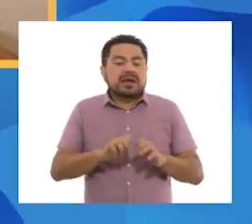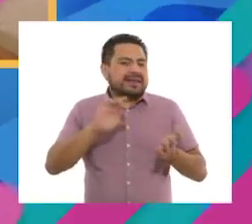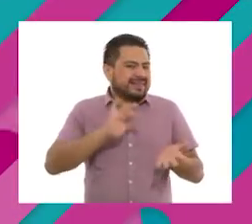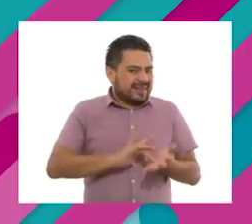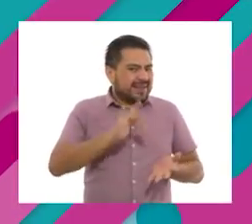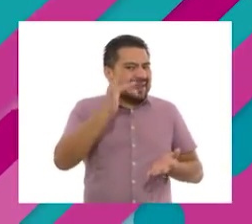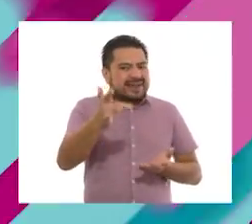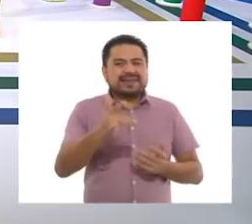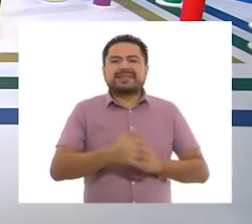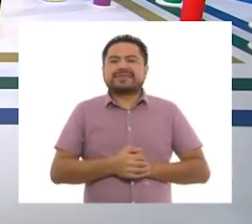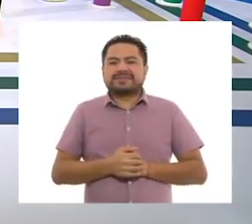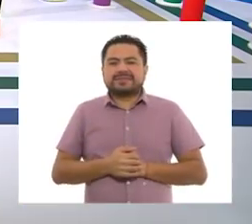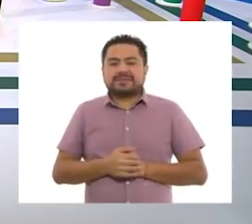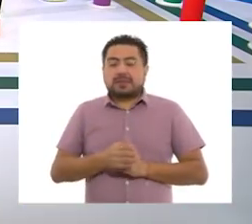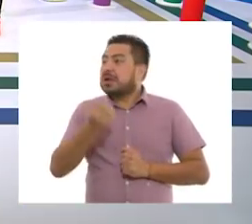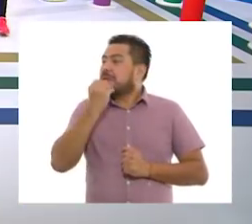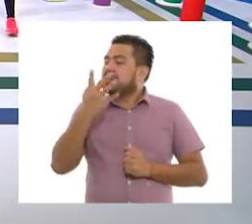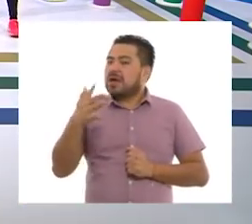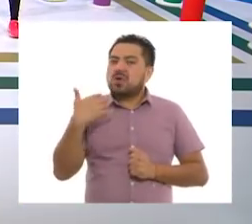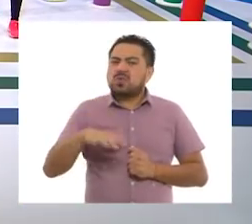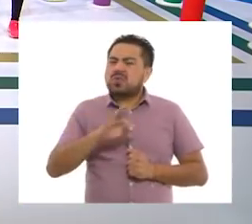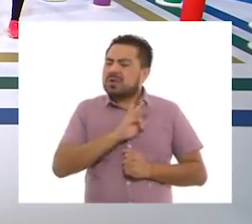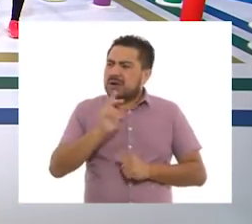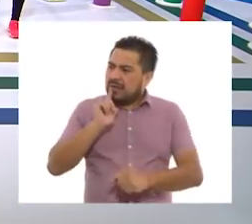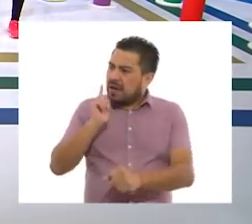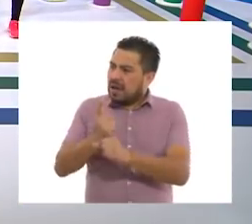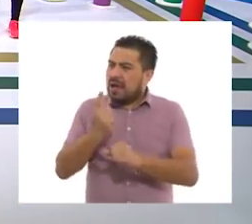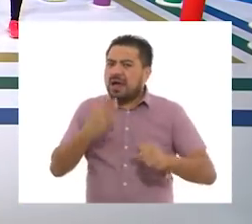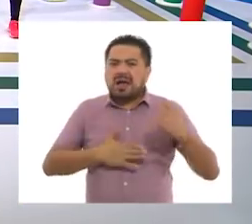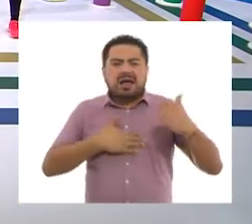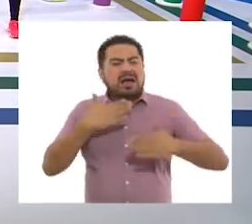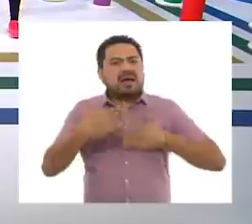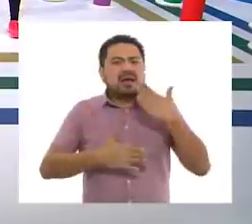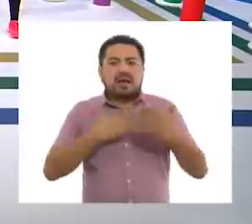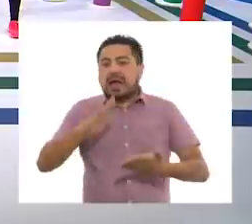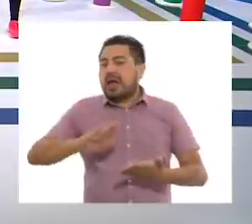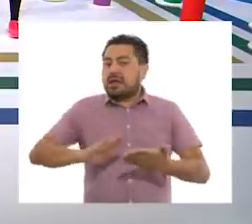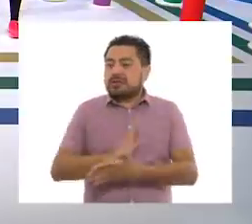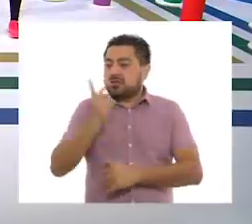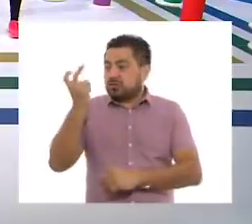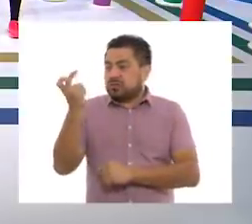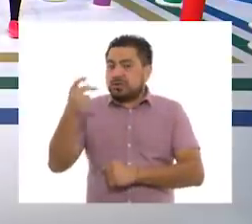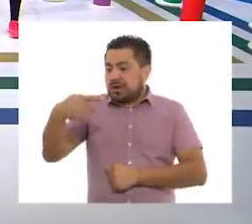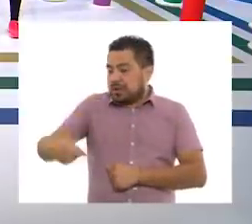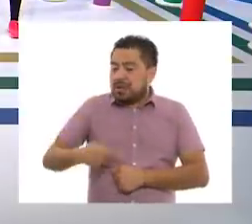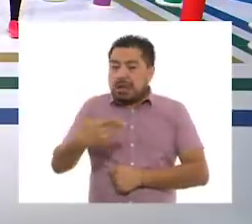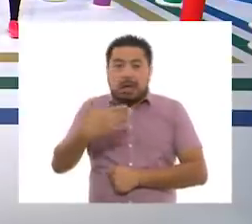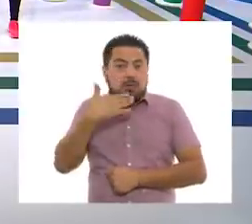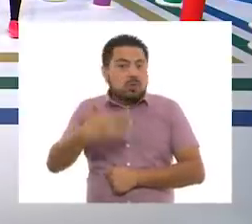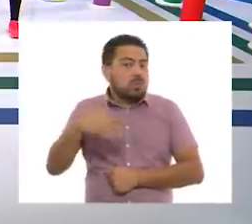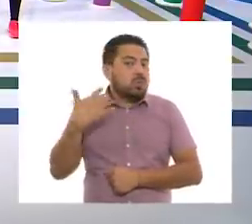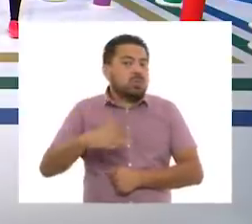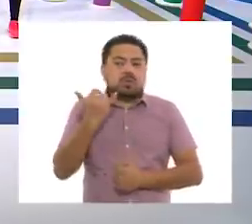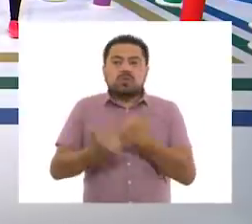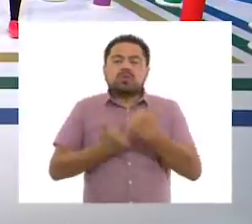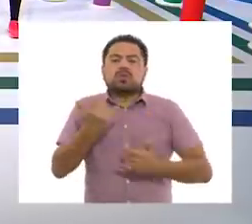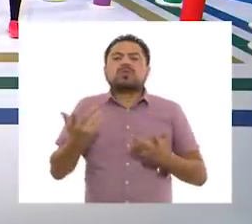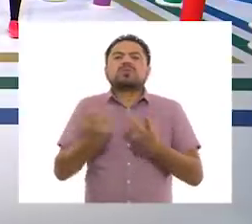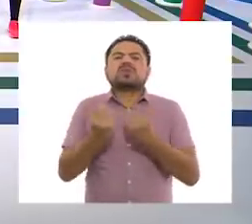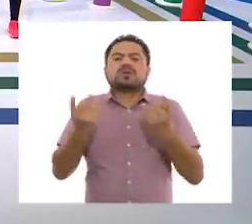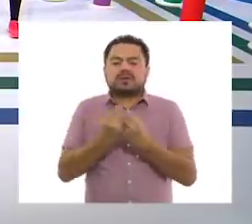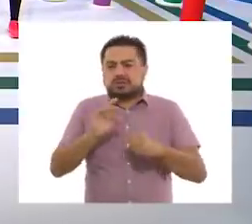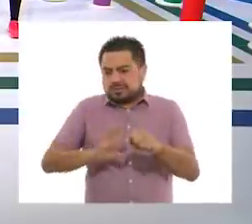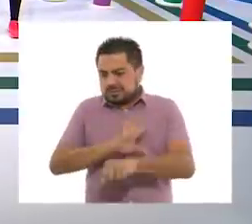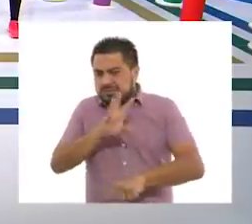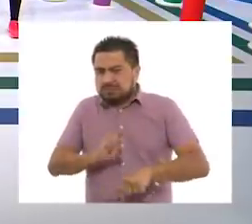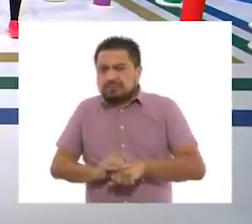¡Gracias! Es genial ver que te diviertas, Joali. Y además tu pregunta es muy buena. Los juegos cooperativos nos